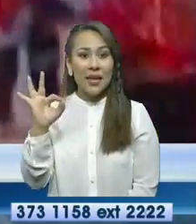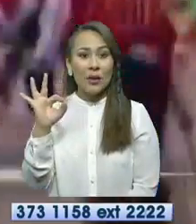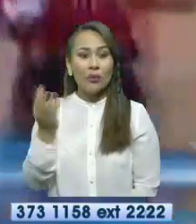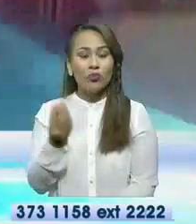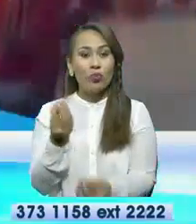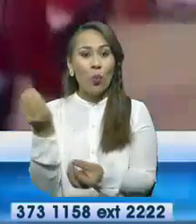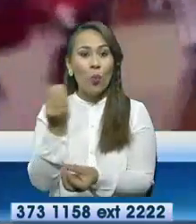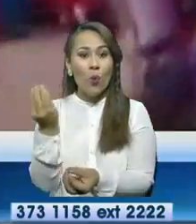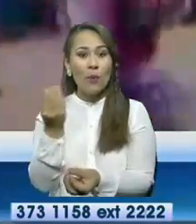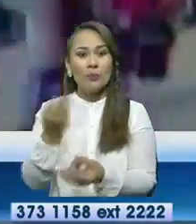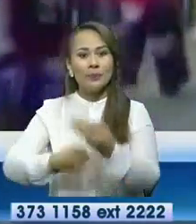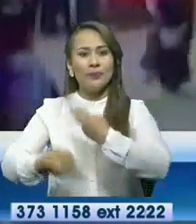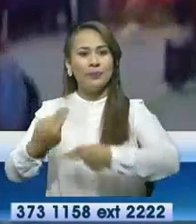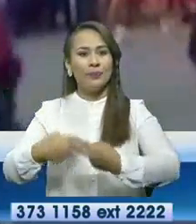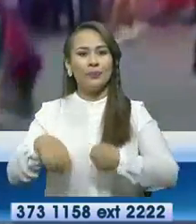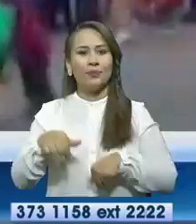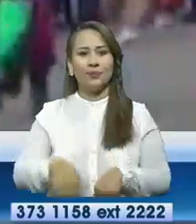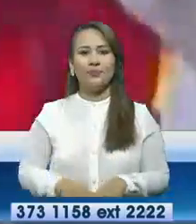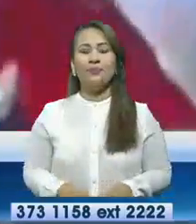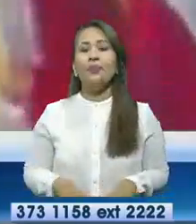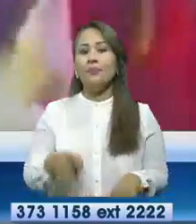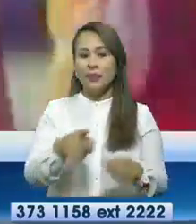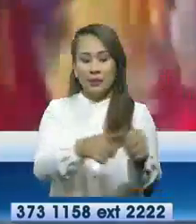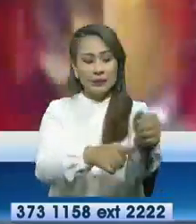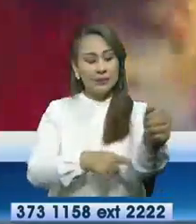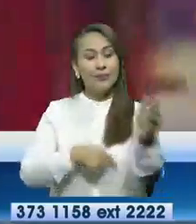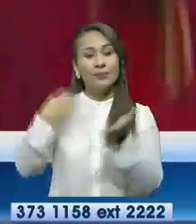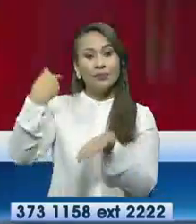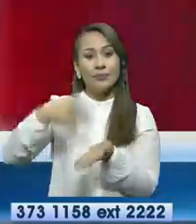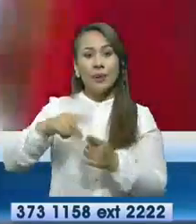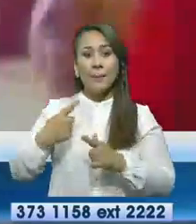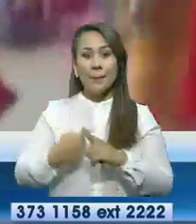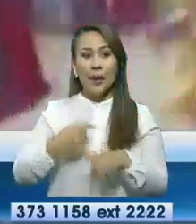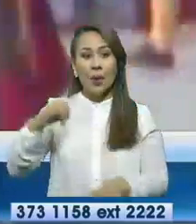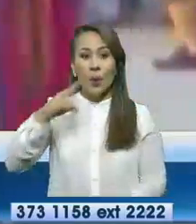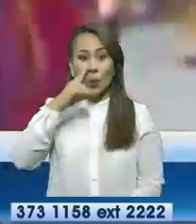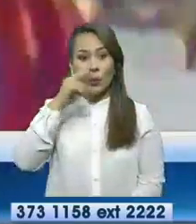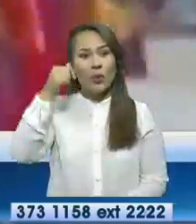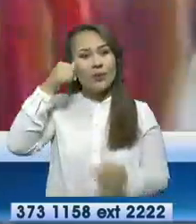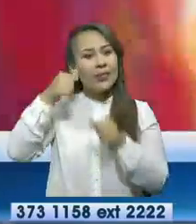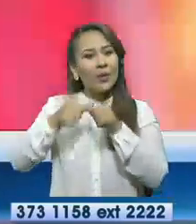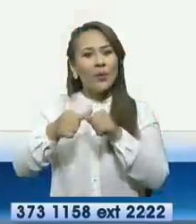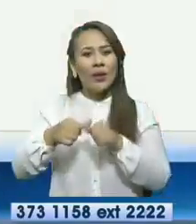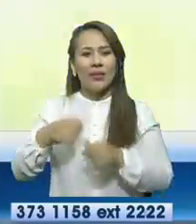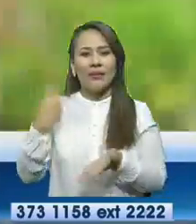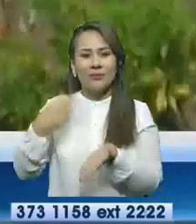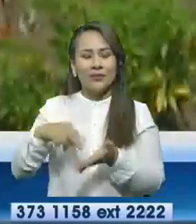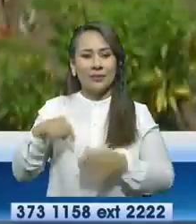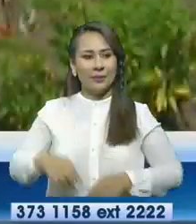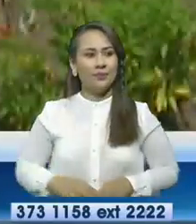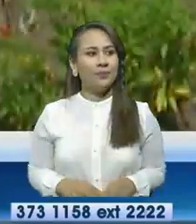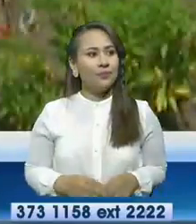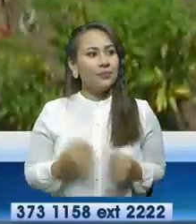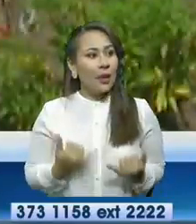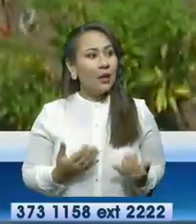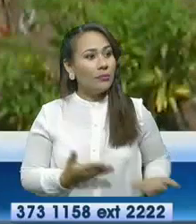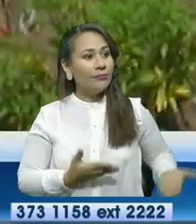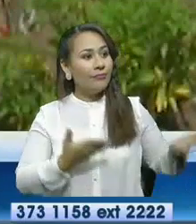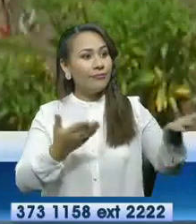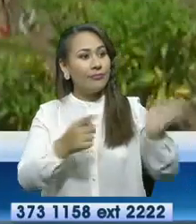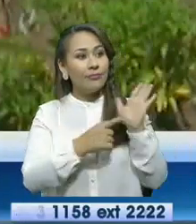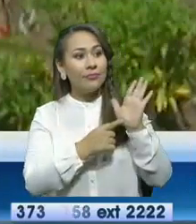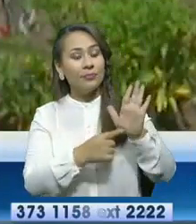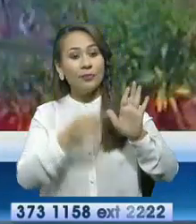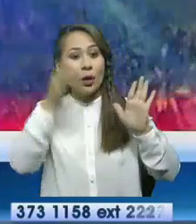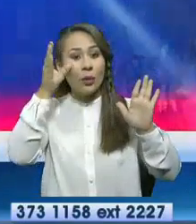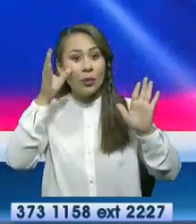Durante todo el año, las fiestas son parte de sus tradiciones. En el mes de junio se conmemora su parroquialización. Es presentar la cultura de las parroquias,